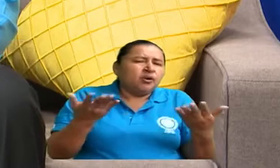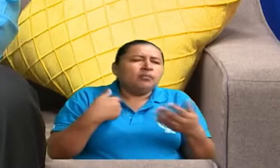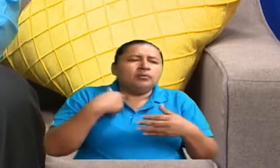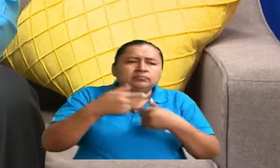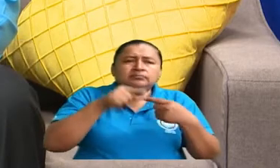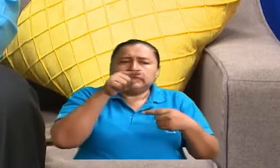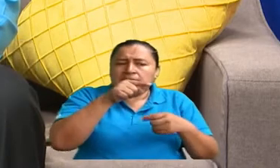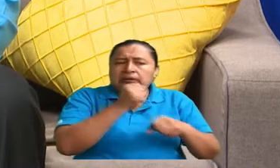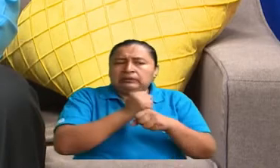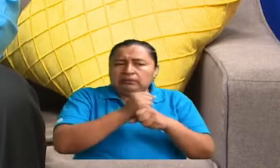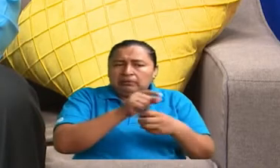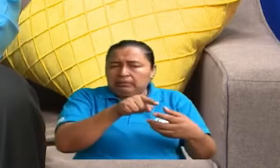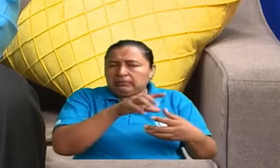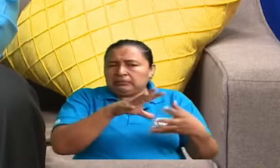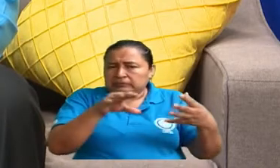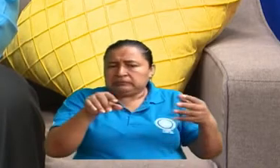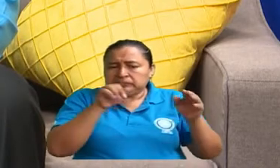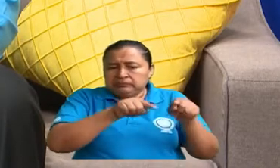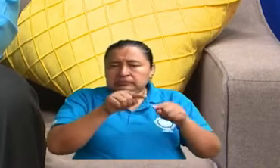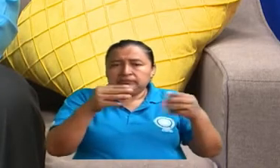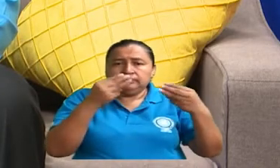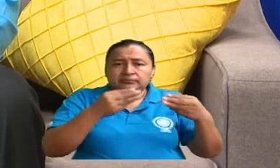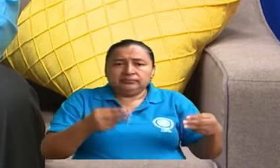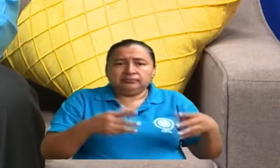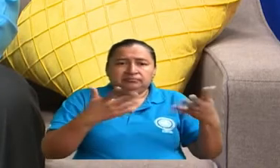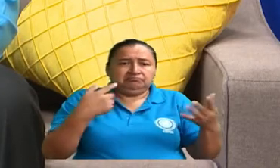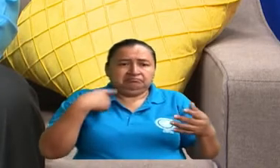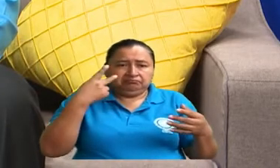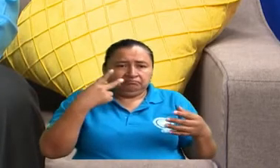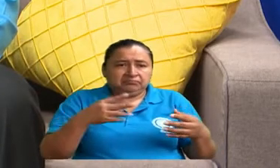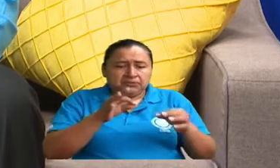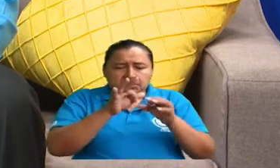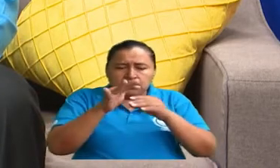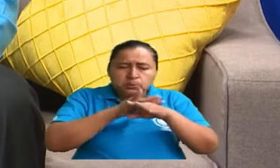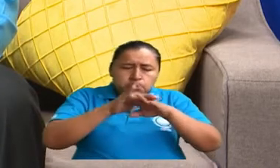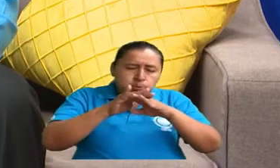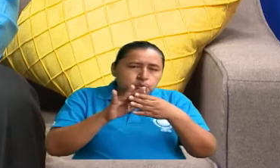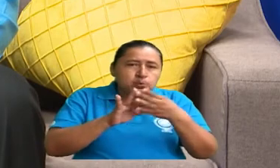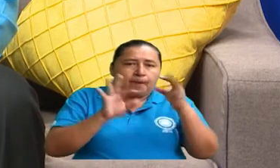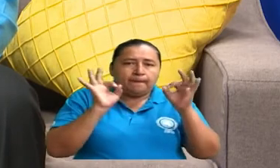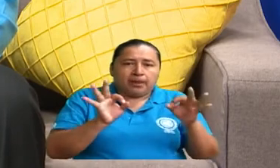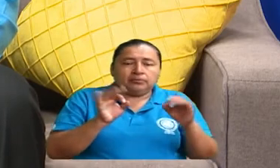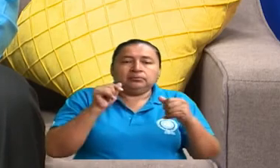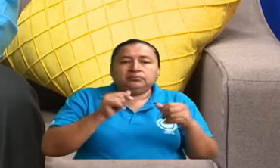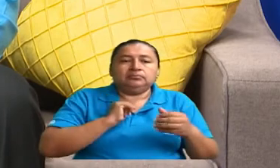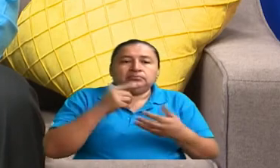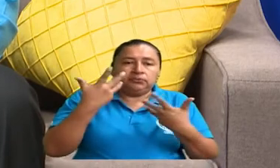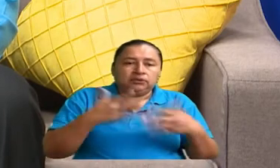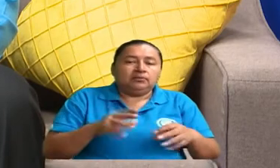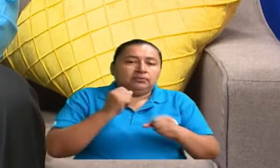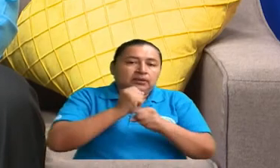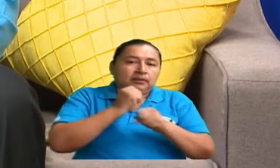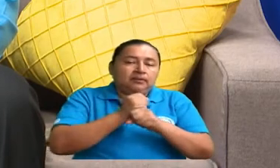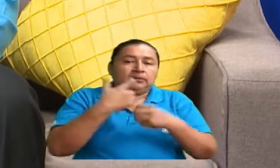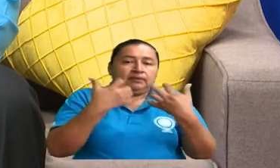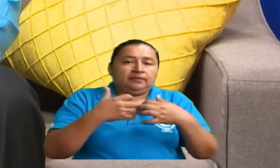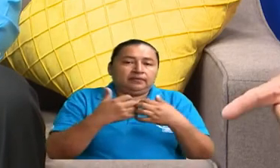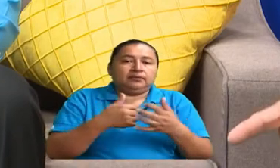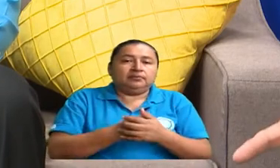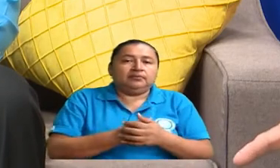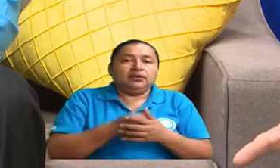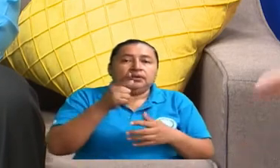punto en el que precisamente materiales tan, por lo que vemos, finamente elaborados, vienen ya precisamente de eso. Y